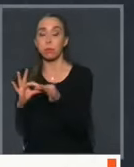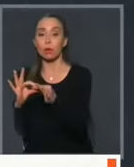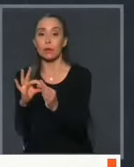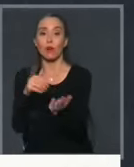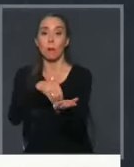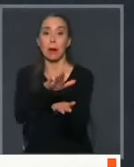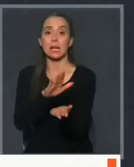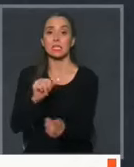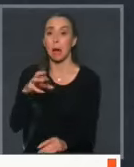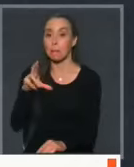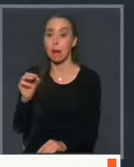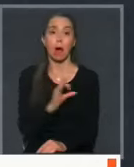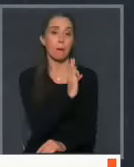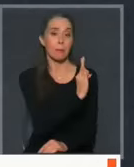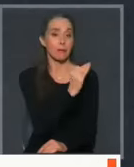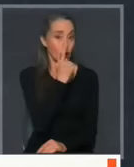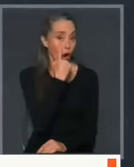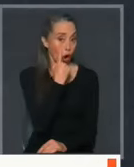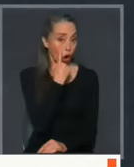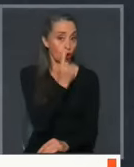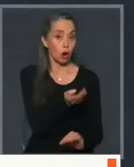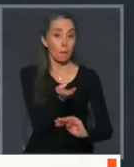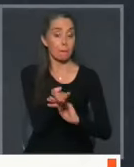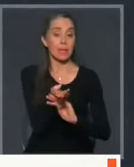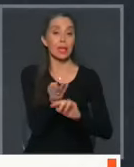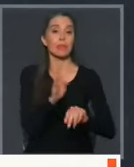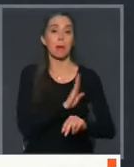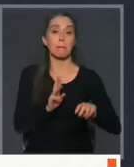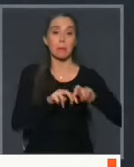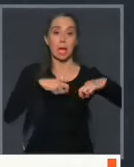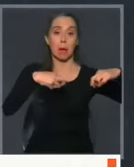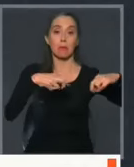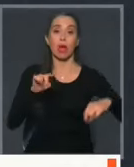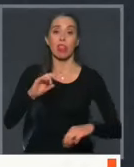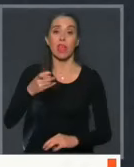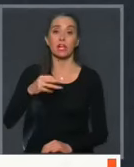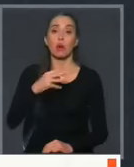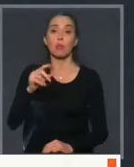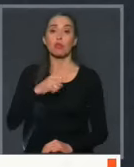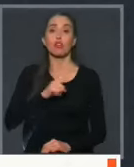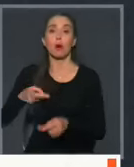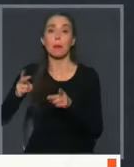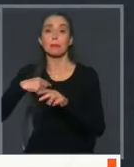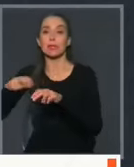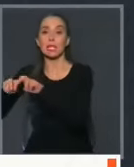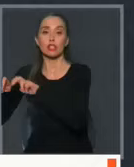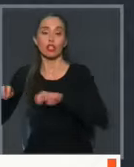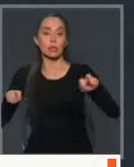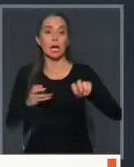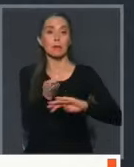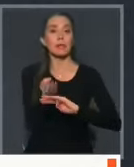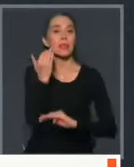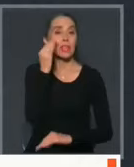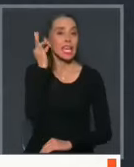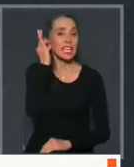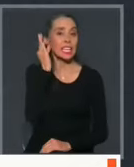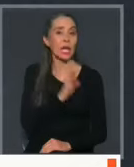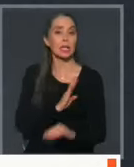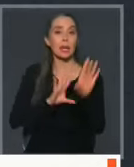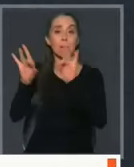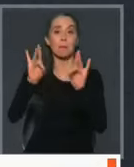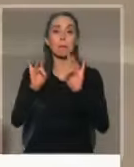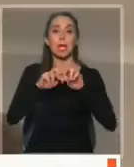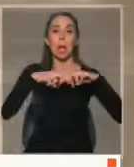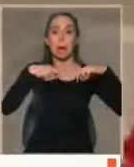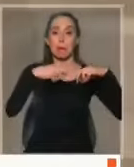rechazar amparo. Perfecto, ojo, que lo pida la sala porque Sergio Muñoz no me deja salir de la mía si se lo pide la niña que hace las integraciones.